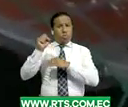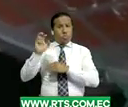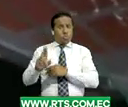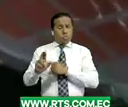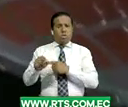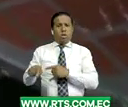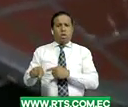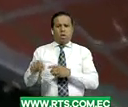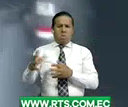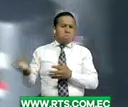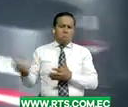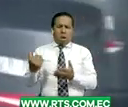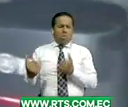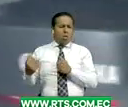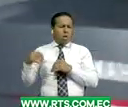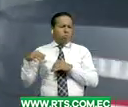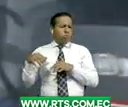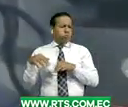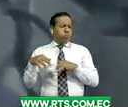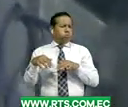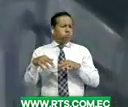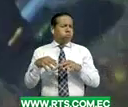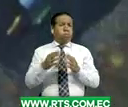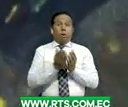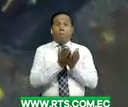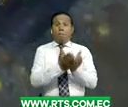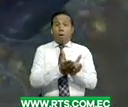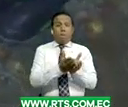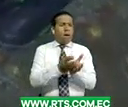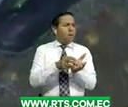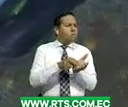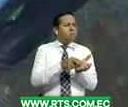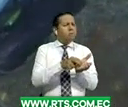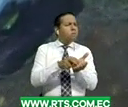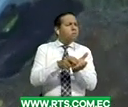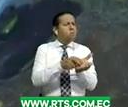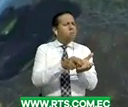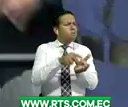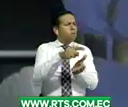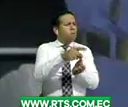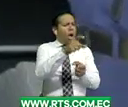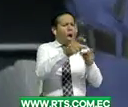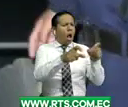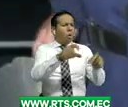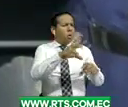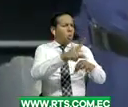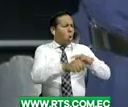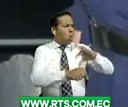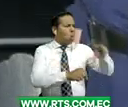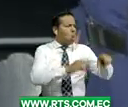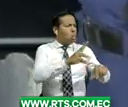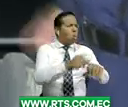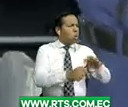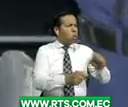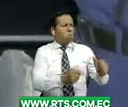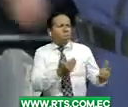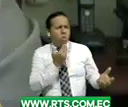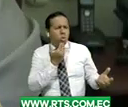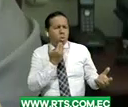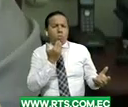un mega operativo contra la piratería y otros actos ilícitos que se vienen dando en los espacios acuáticos de El